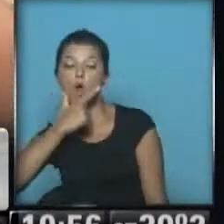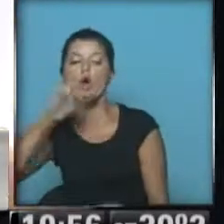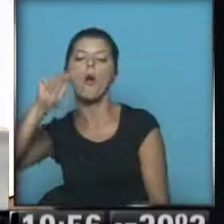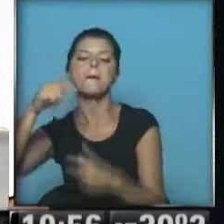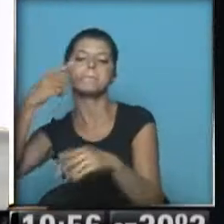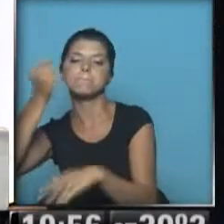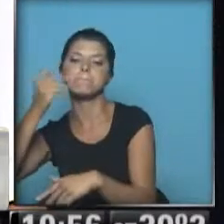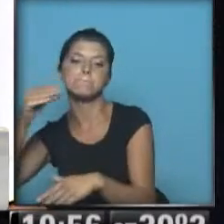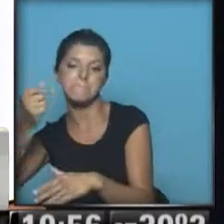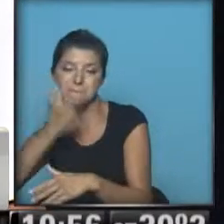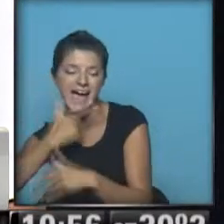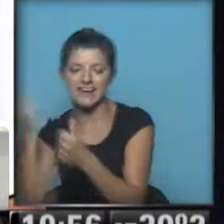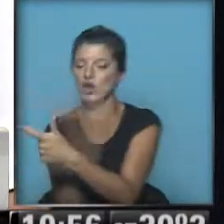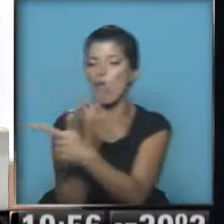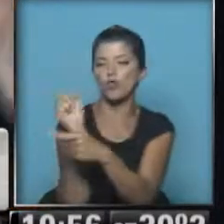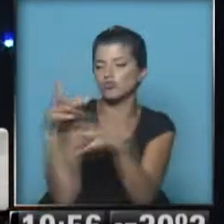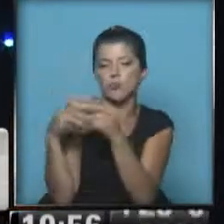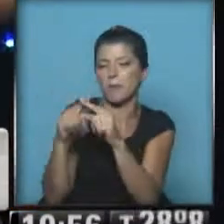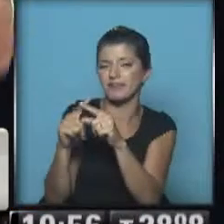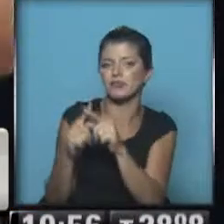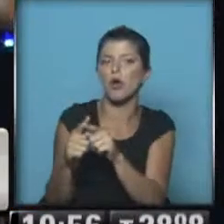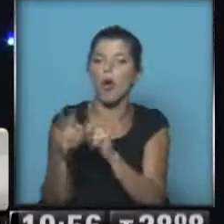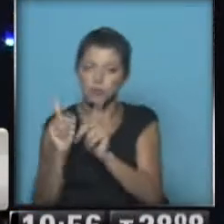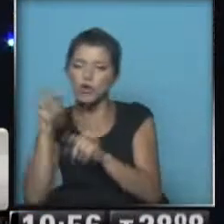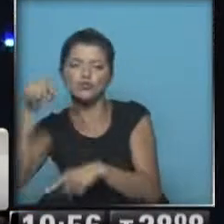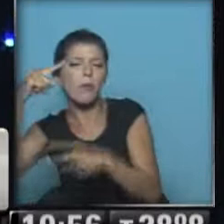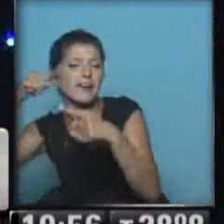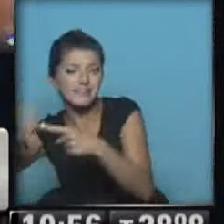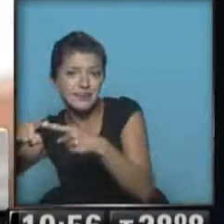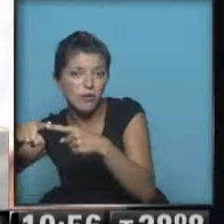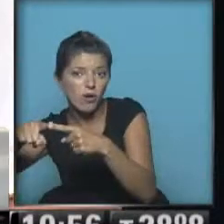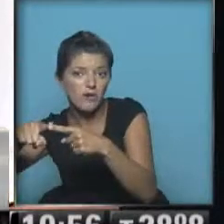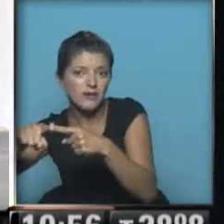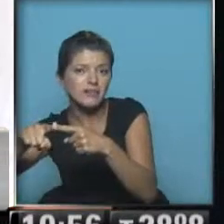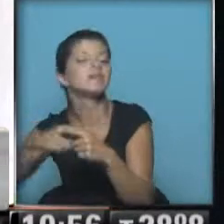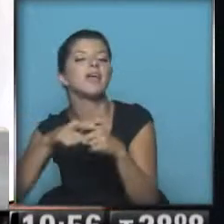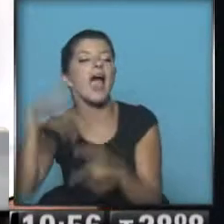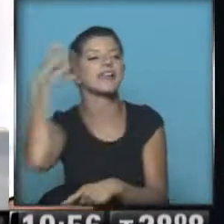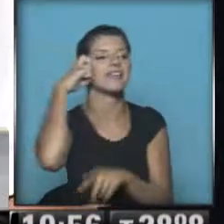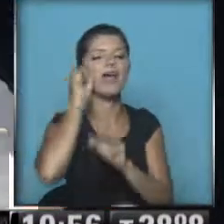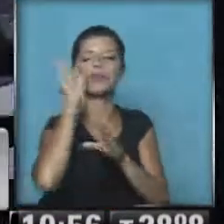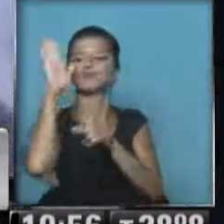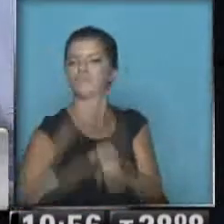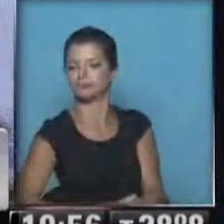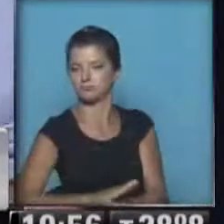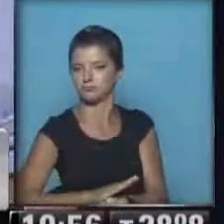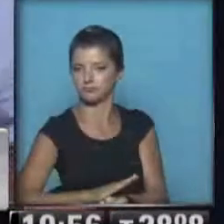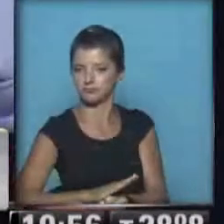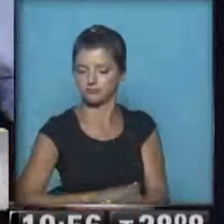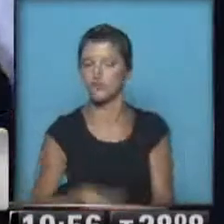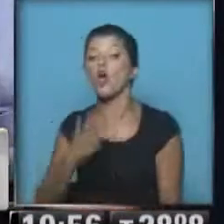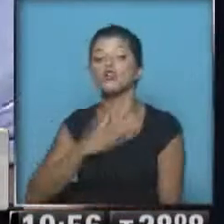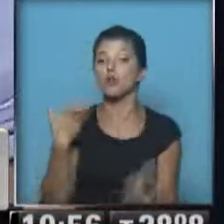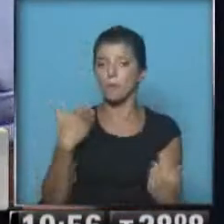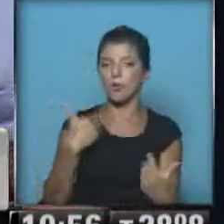se asientan en nuestro mismo electorado y que el objetivo que ellos tienen es sustituir a la Unión Cívica Radical. Podremos estar